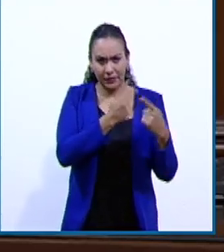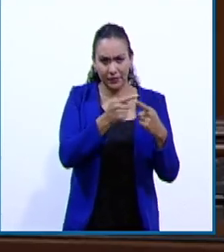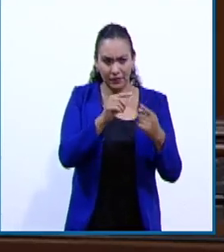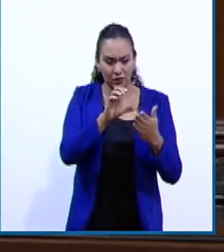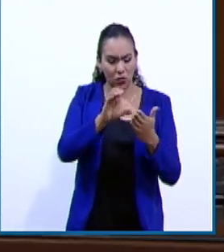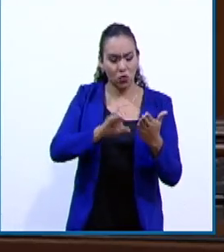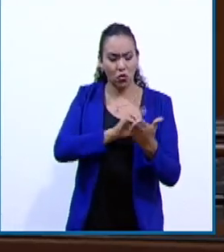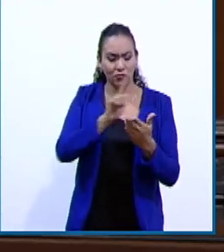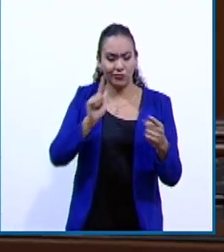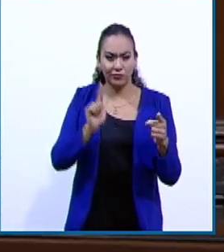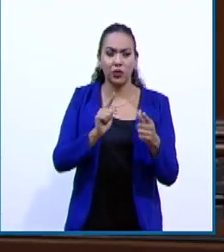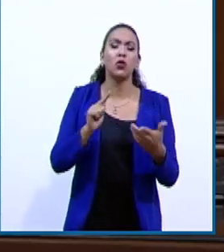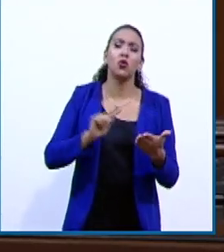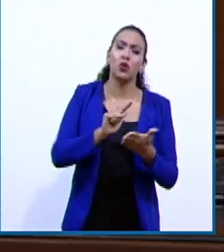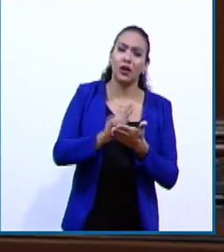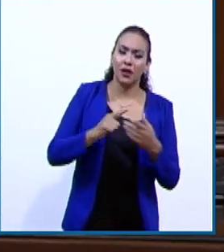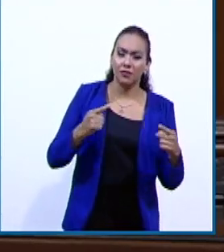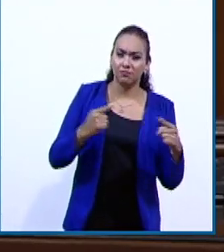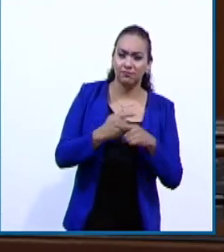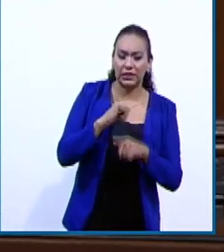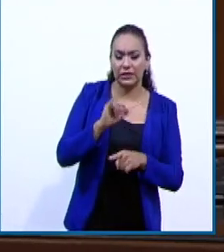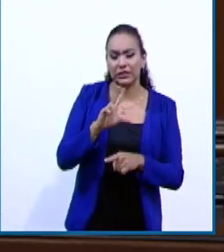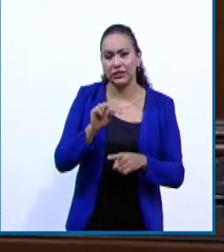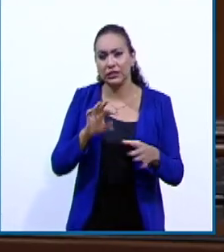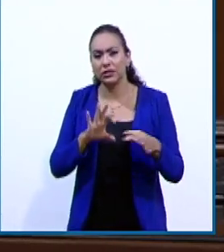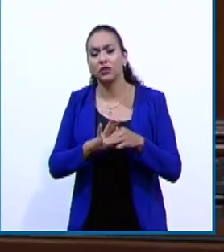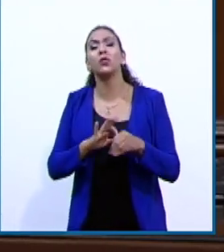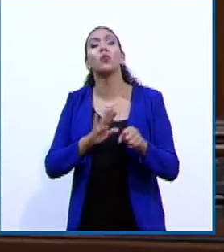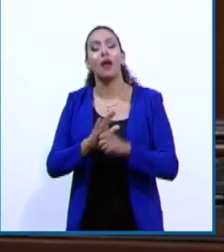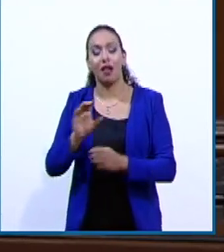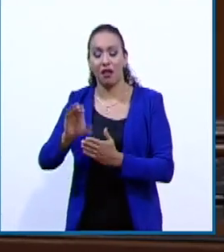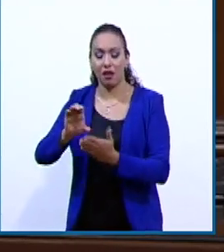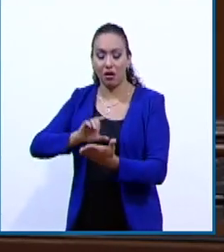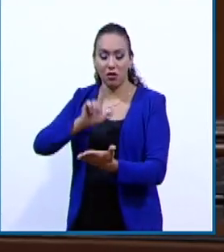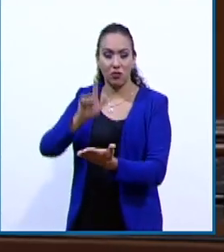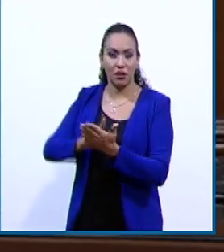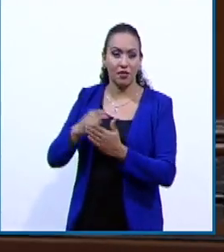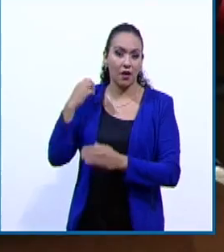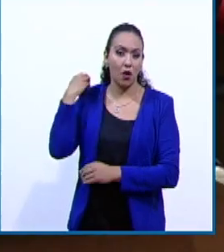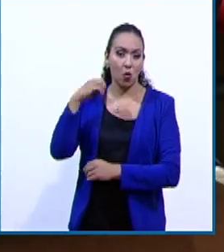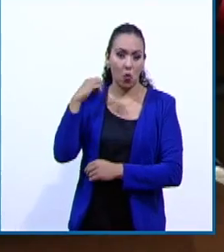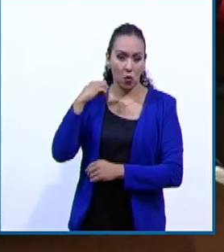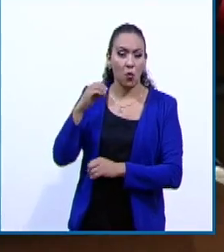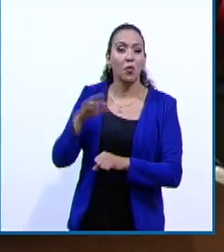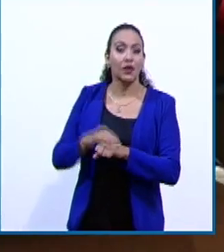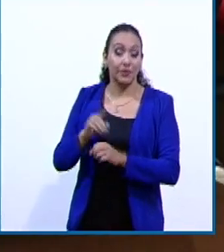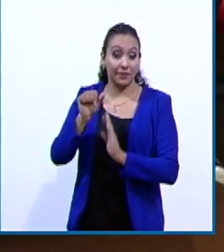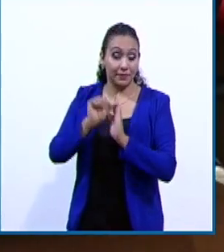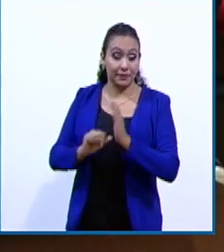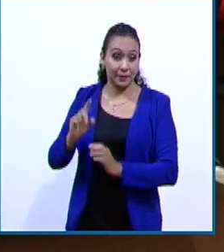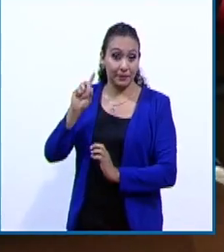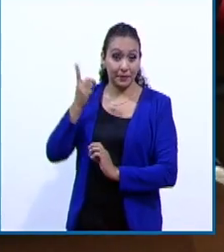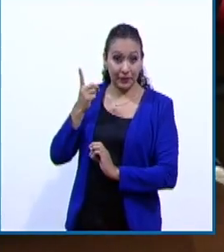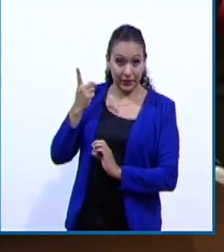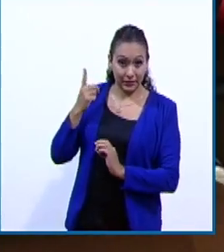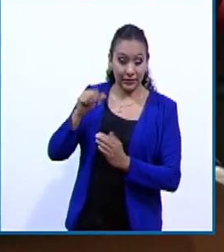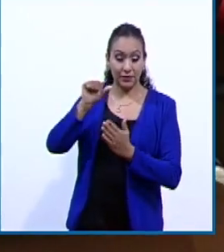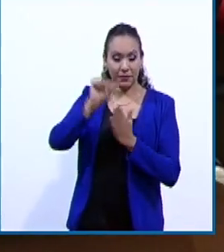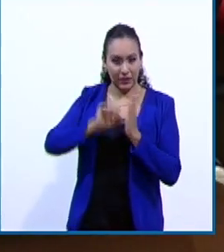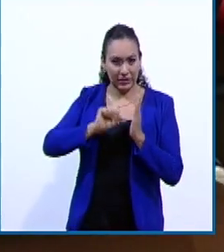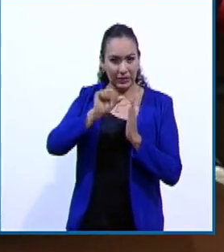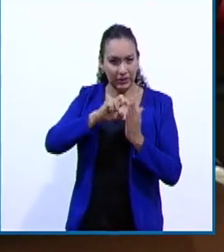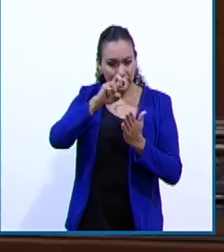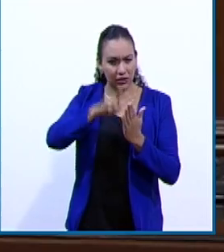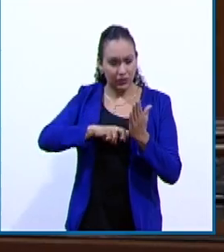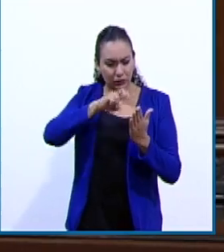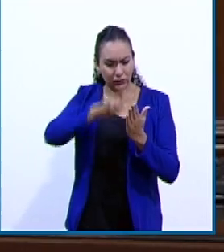inconstitucionalidad promovidas contra disposiciones de la Constitución de Oaxaca modificadas en diciembre del año pasado. En esta sesión, el debate se